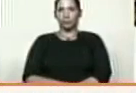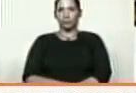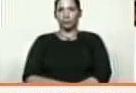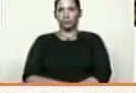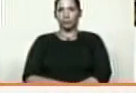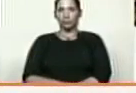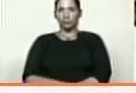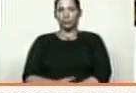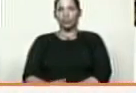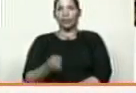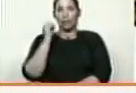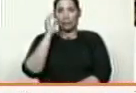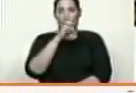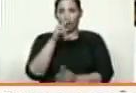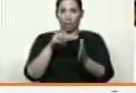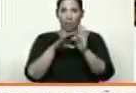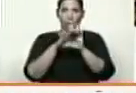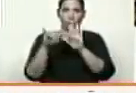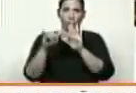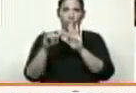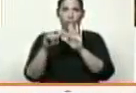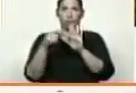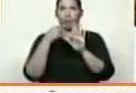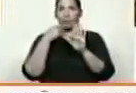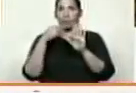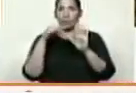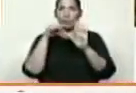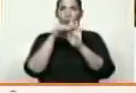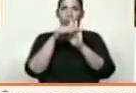Asamblea Constituyente se designa un órgano colegial